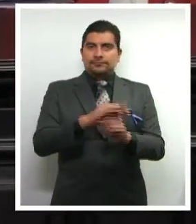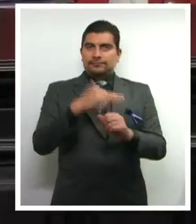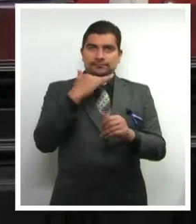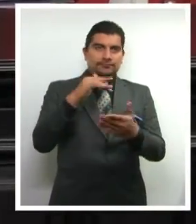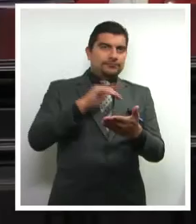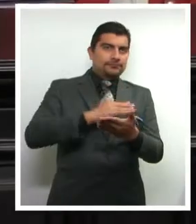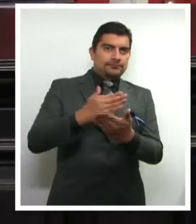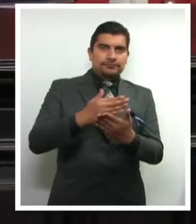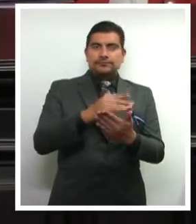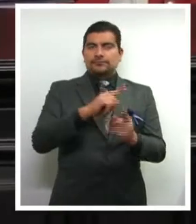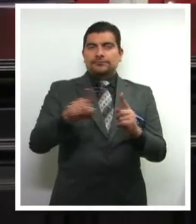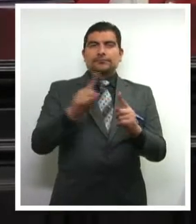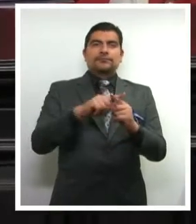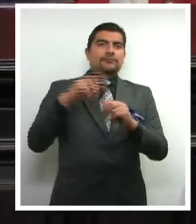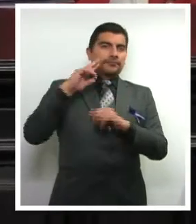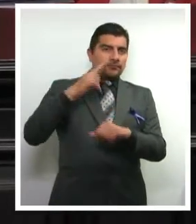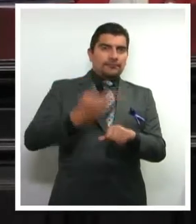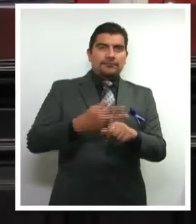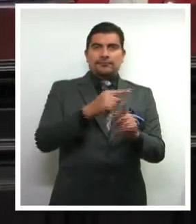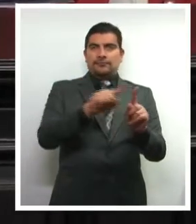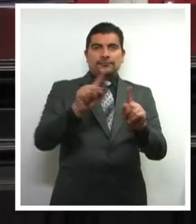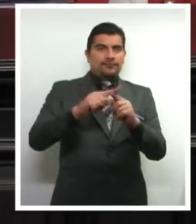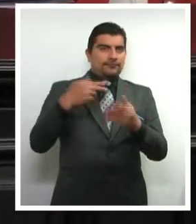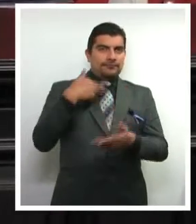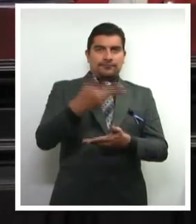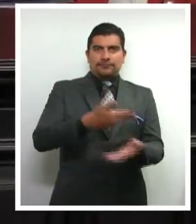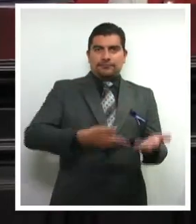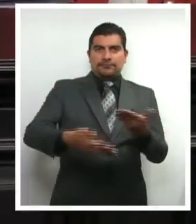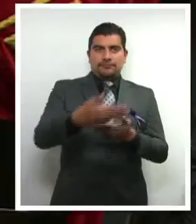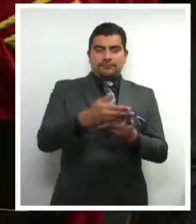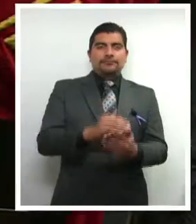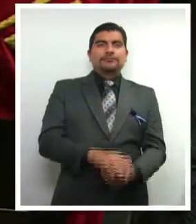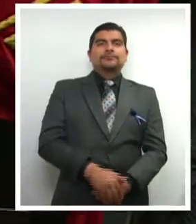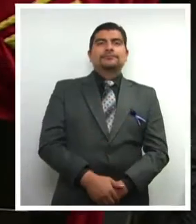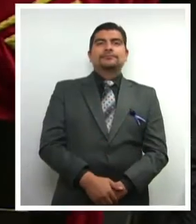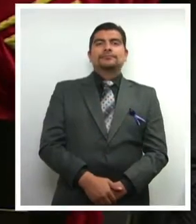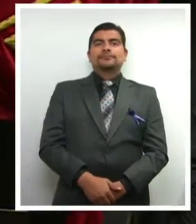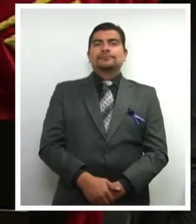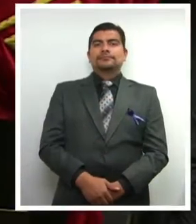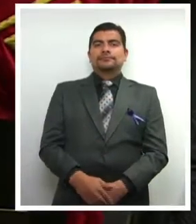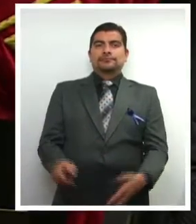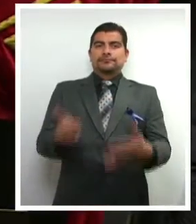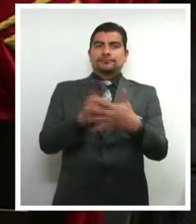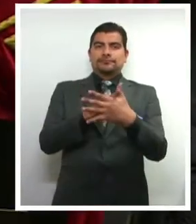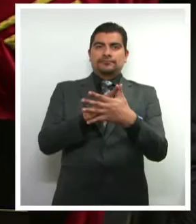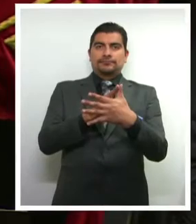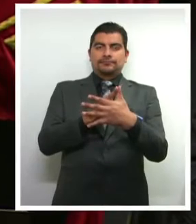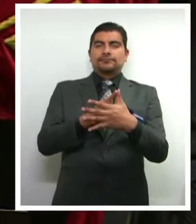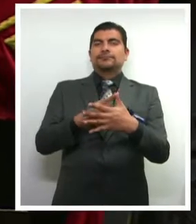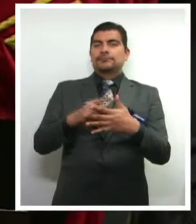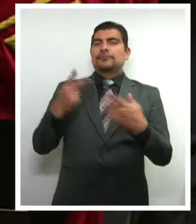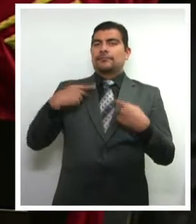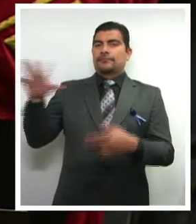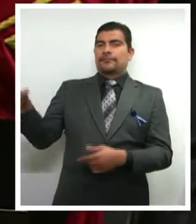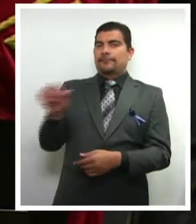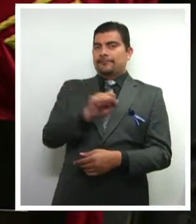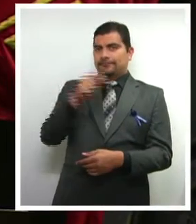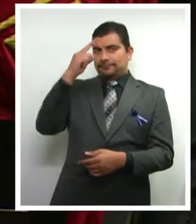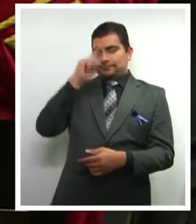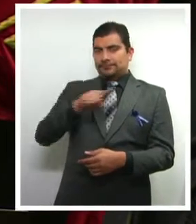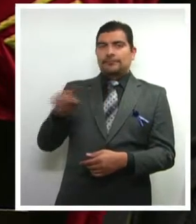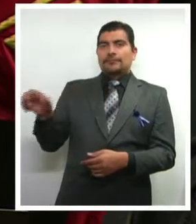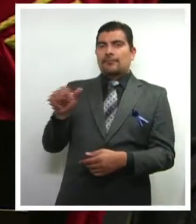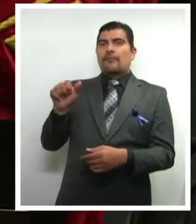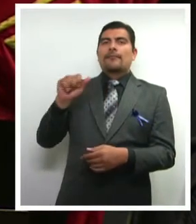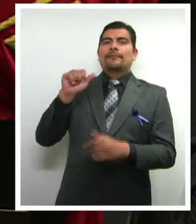de Responsabilidades de los Servidores Públicos. 5. Elección del alcalde y del consejo,